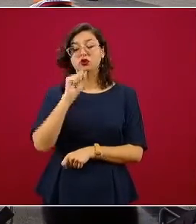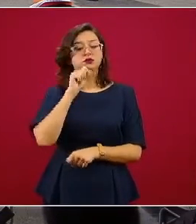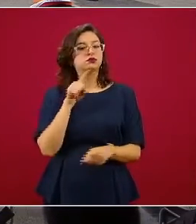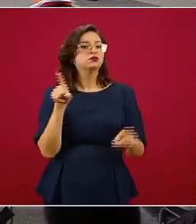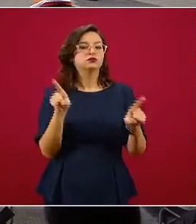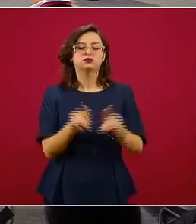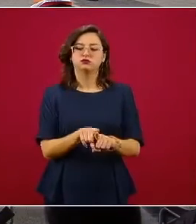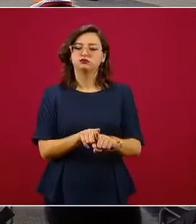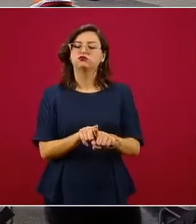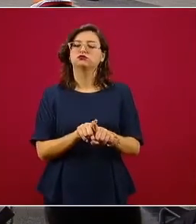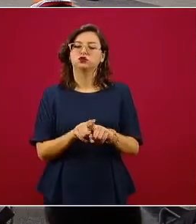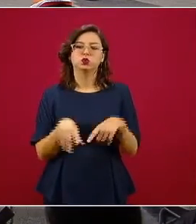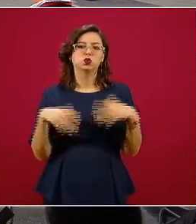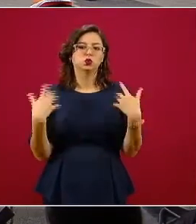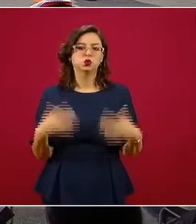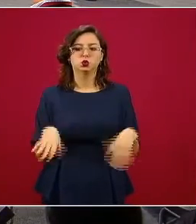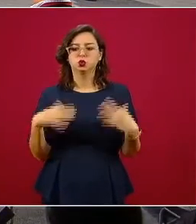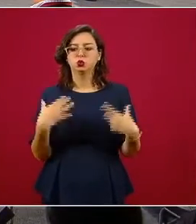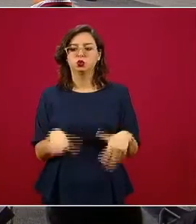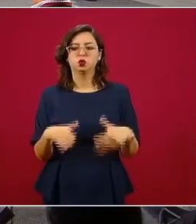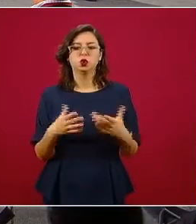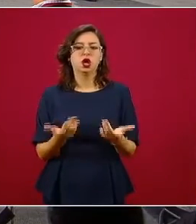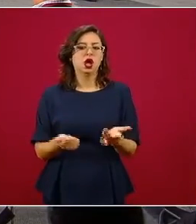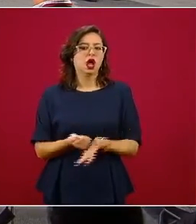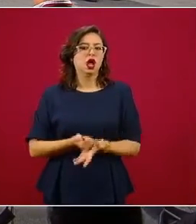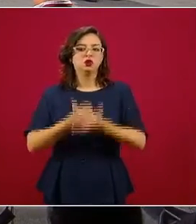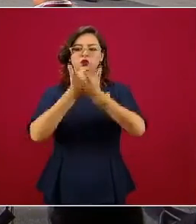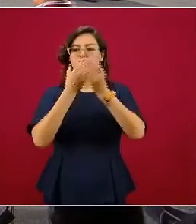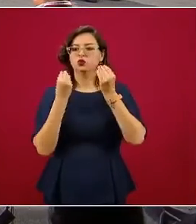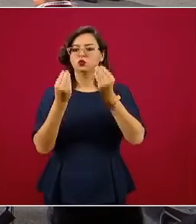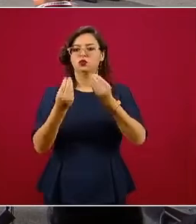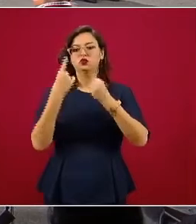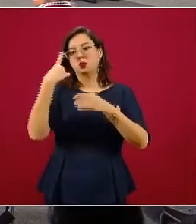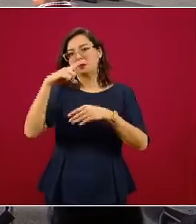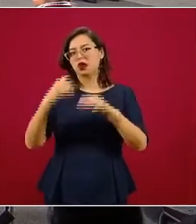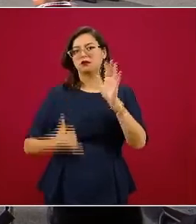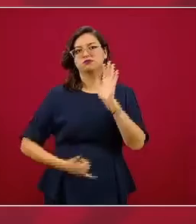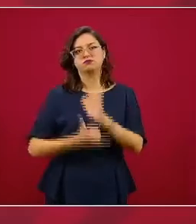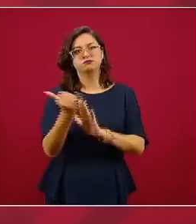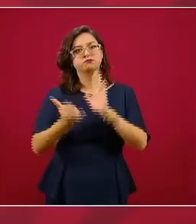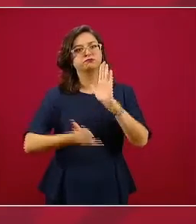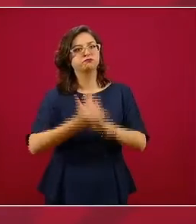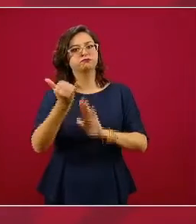ayudó muchísimo en la reconstrucción del Estado.